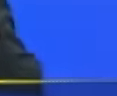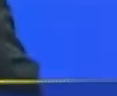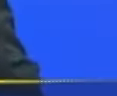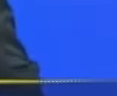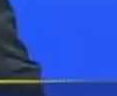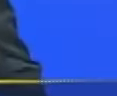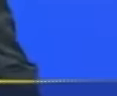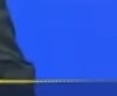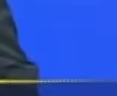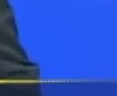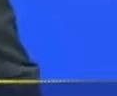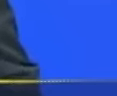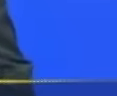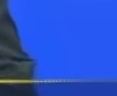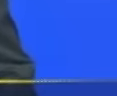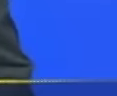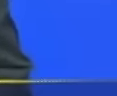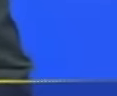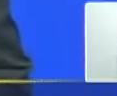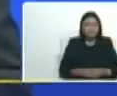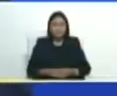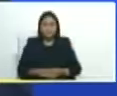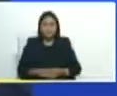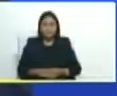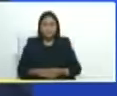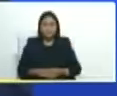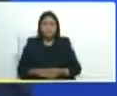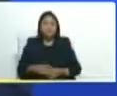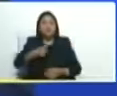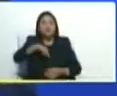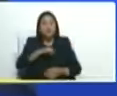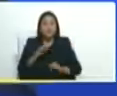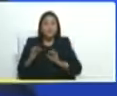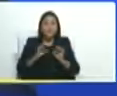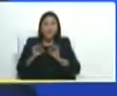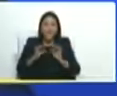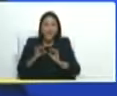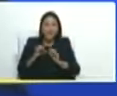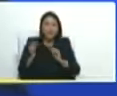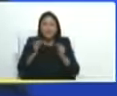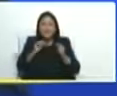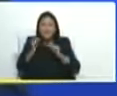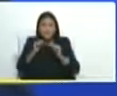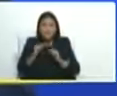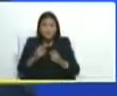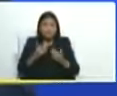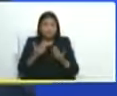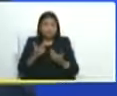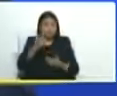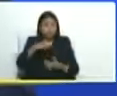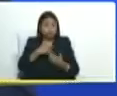íbamos preparado estudiando debatiendo porque nosotros tomamos esto en serio